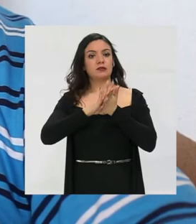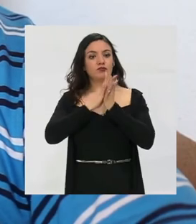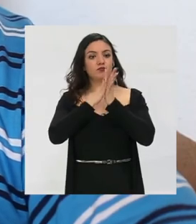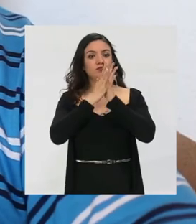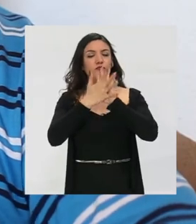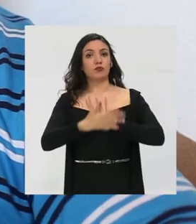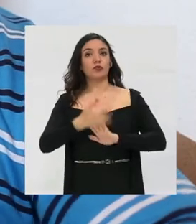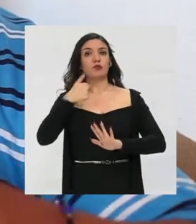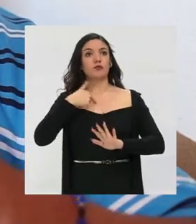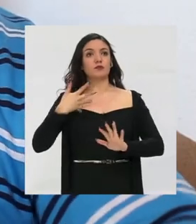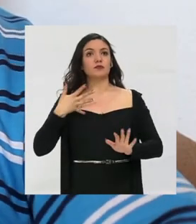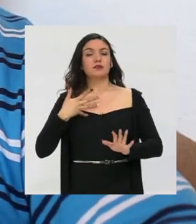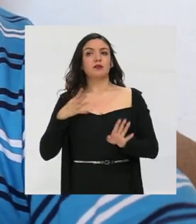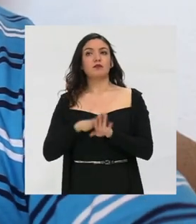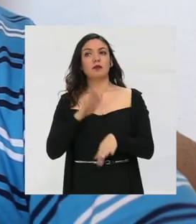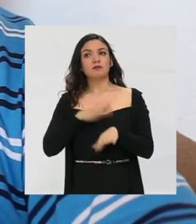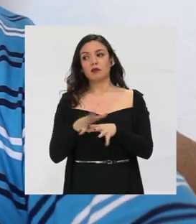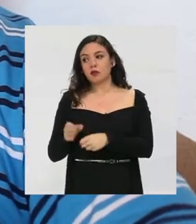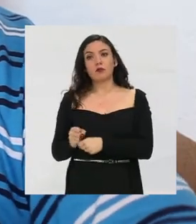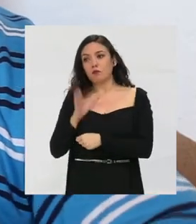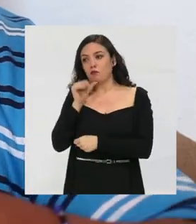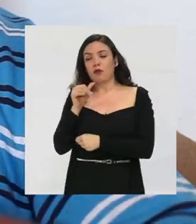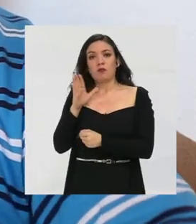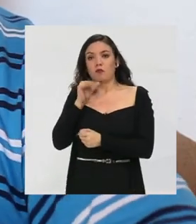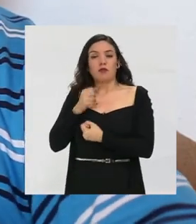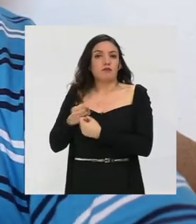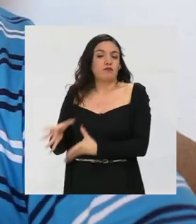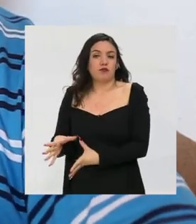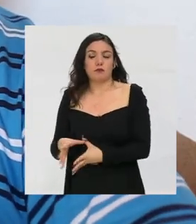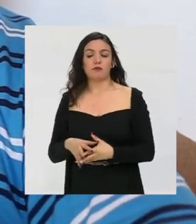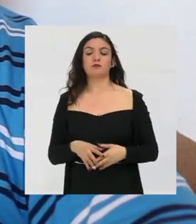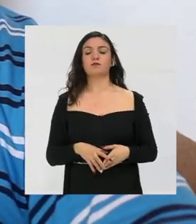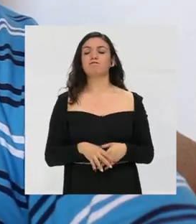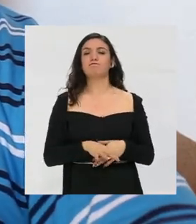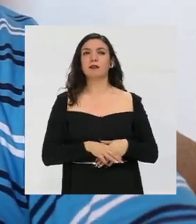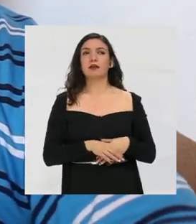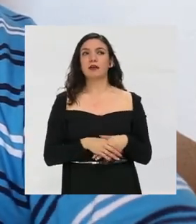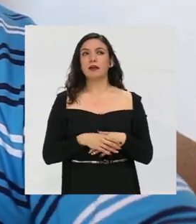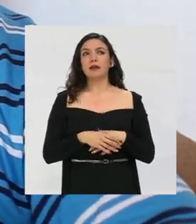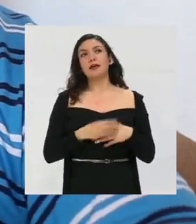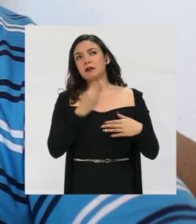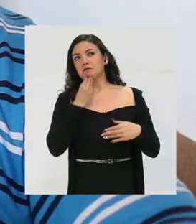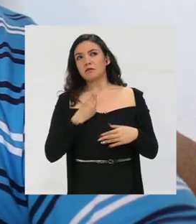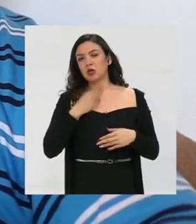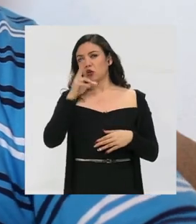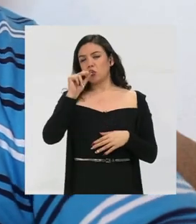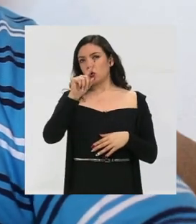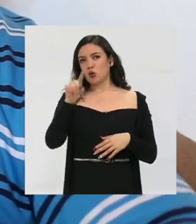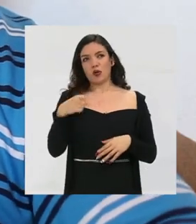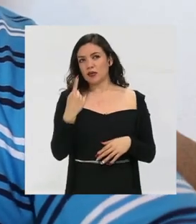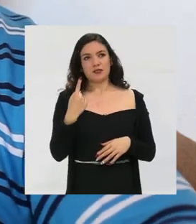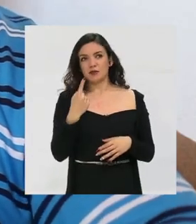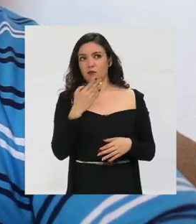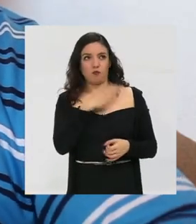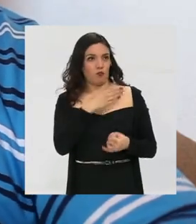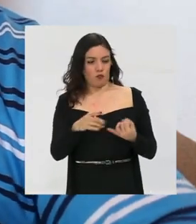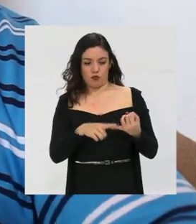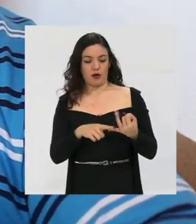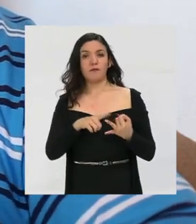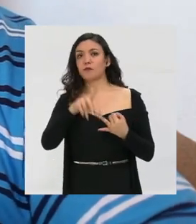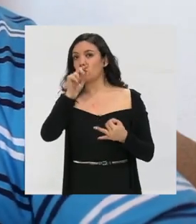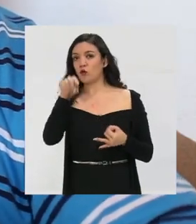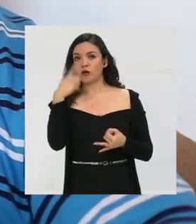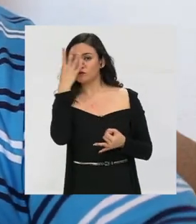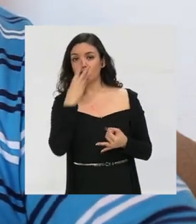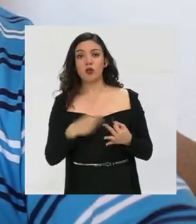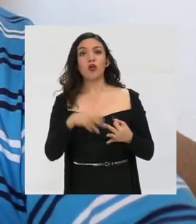más adictiva, más, me tenía más dominado. Aunque no es buena, no es